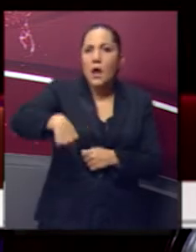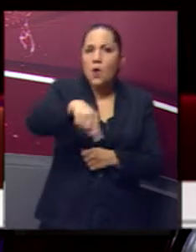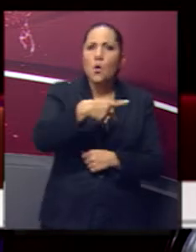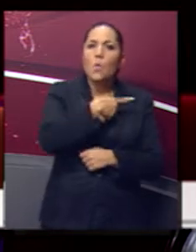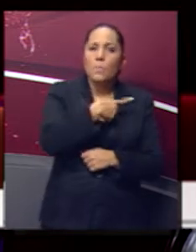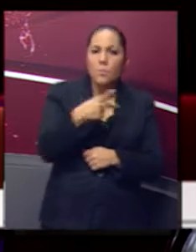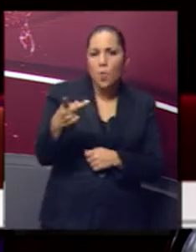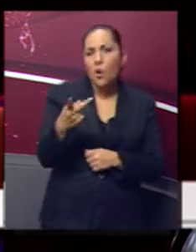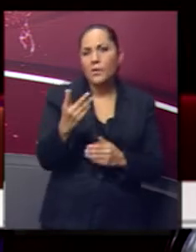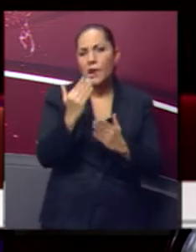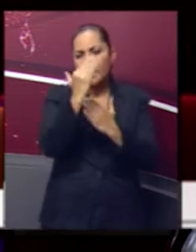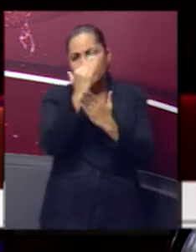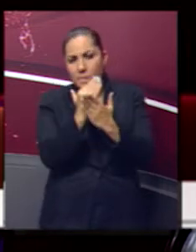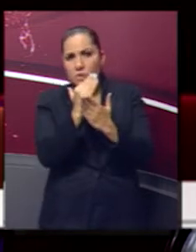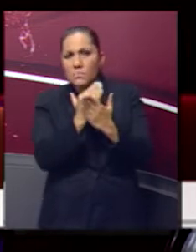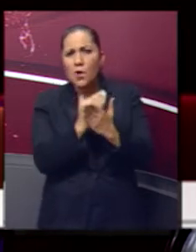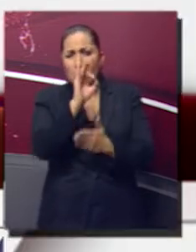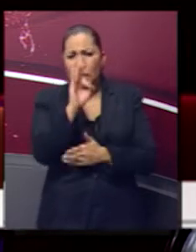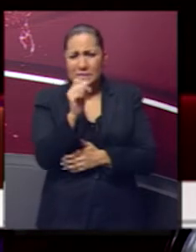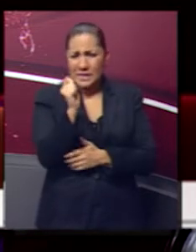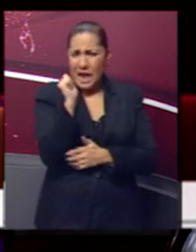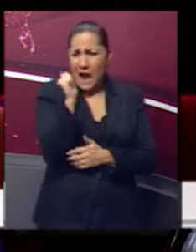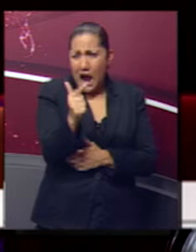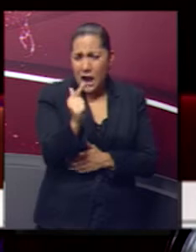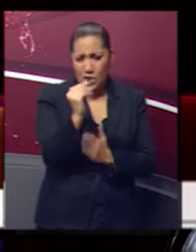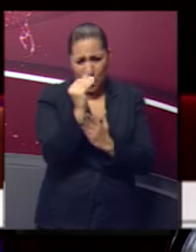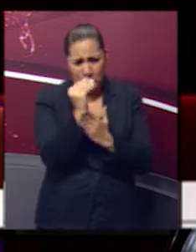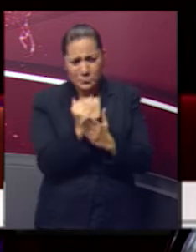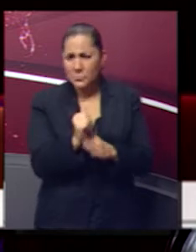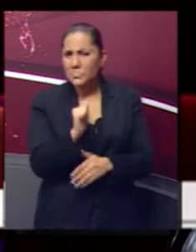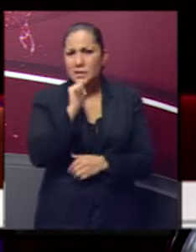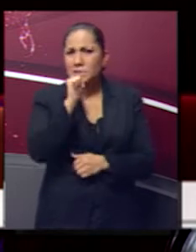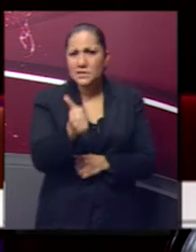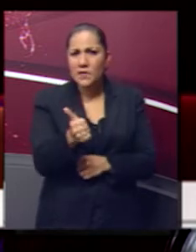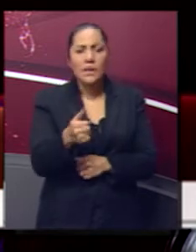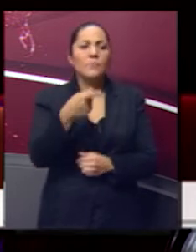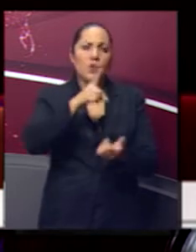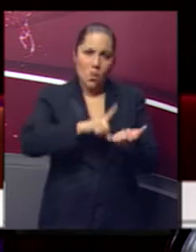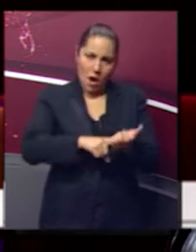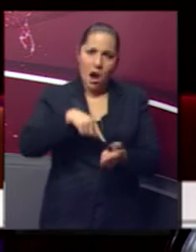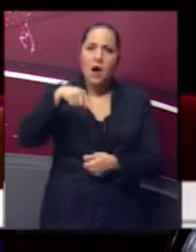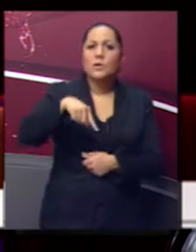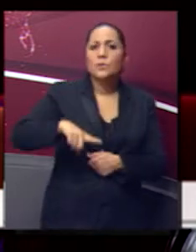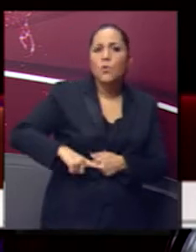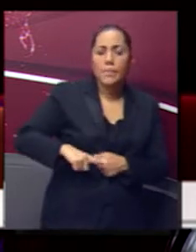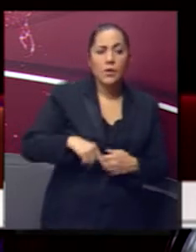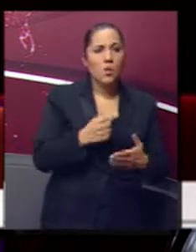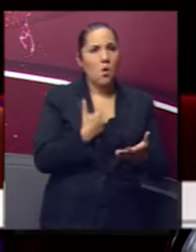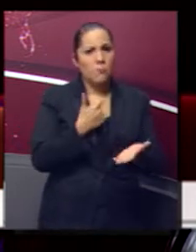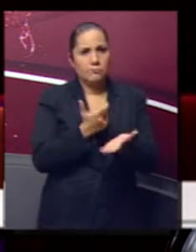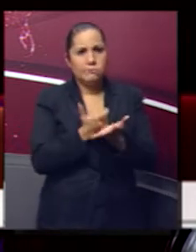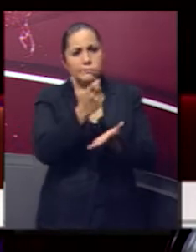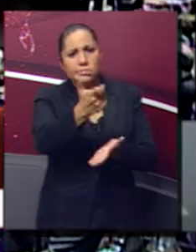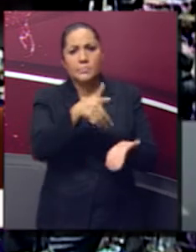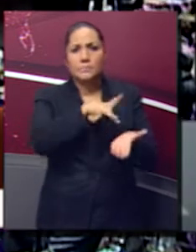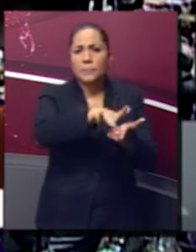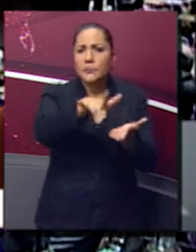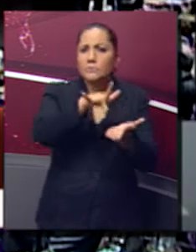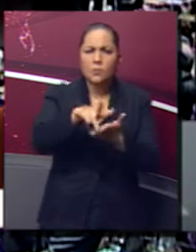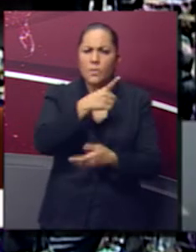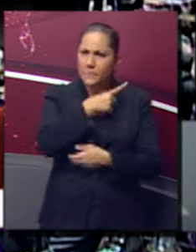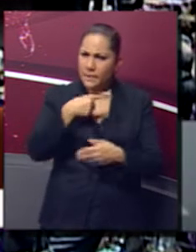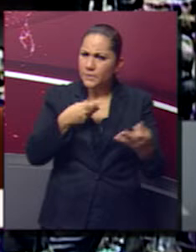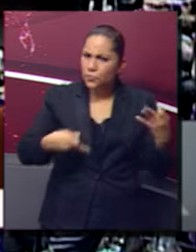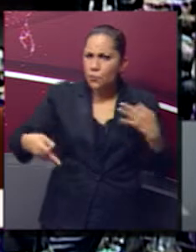de la pobreza con esa política social clientelar. Necesitamos crear una sociedad de derechos y avanzar hacia un ingreso mínimo universal.